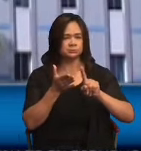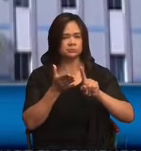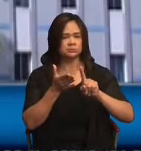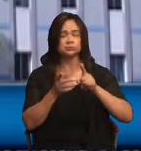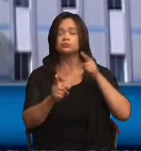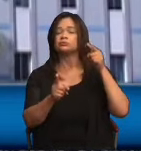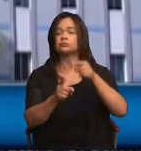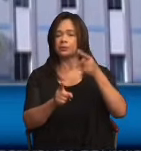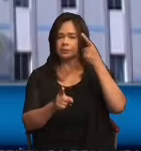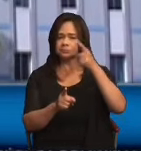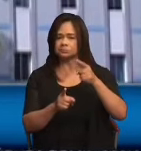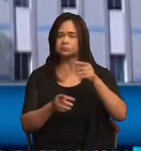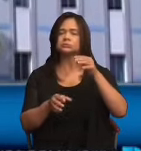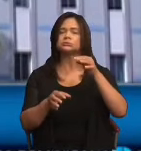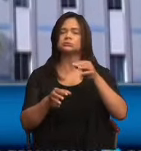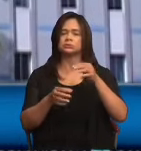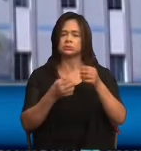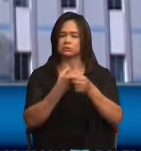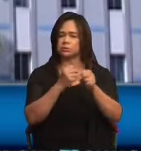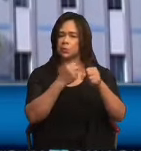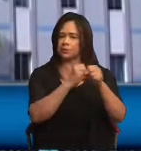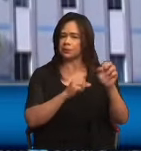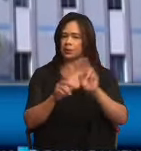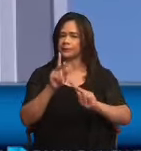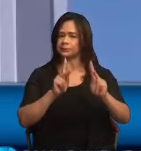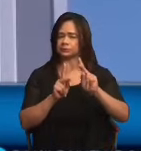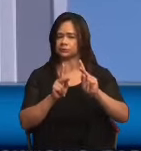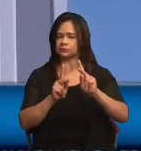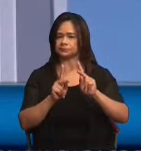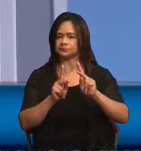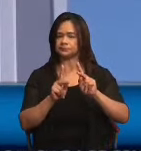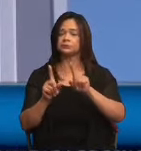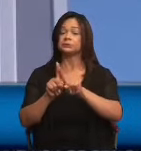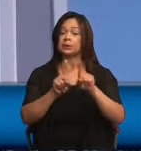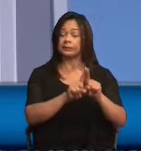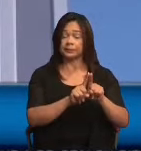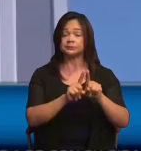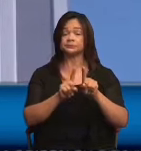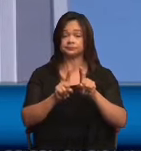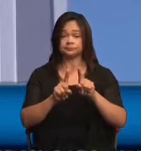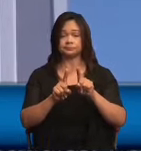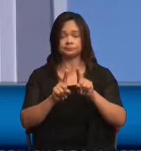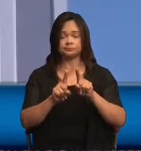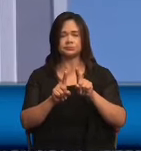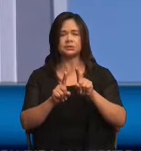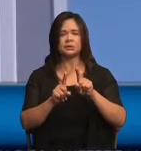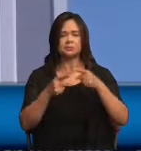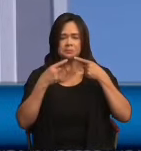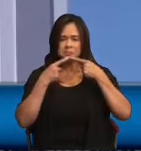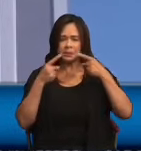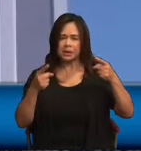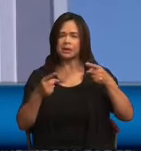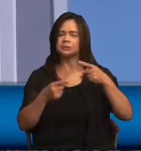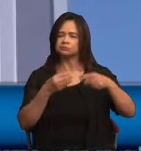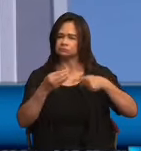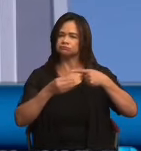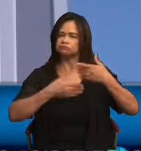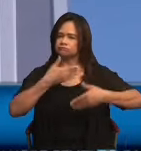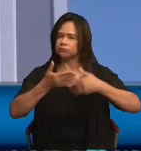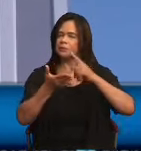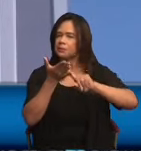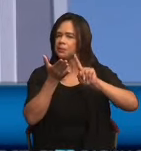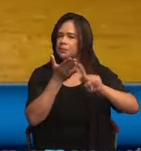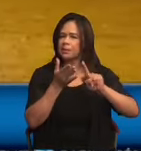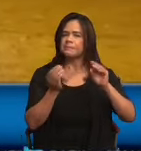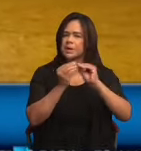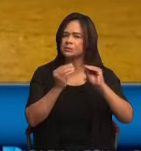objetivo de brindar justicia y seguridad a la comunidad, en tanto que se espera que se realicen más declaraciones a medida que avance la